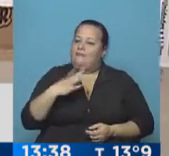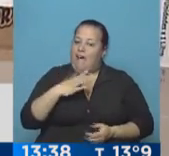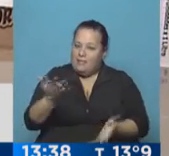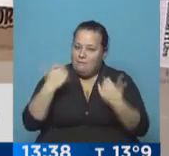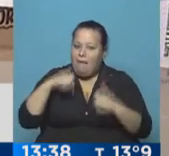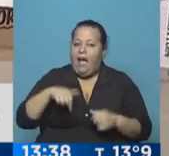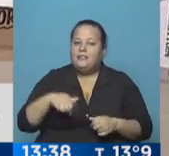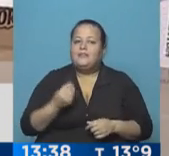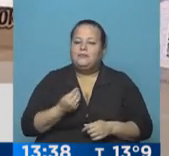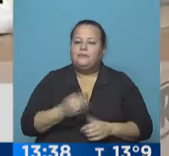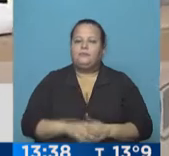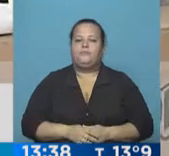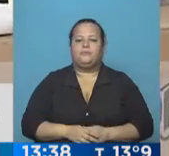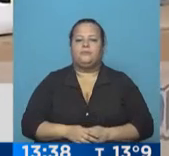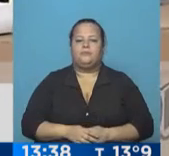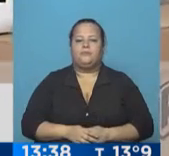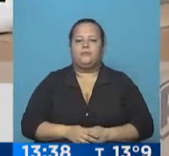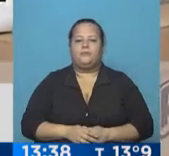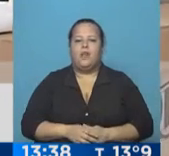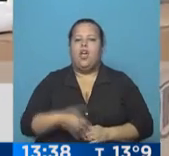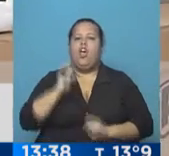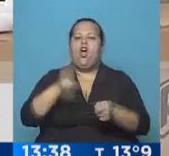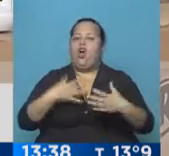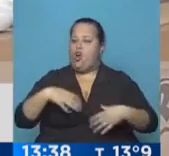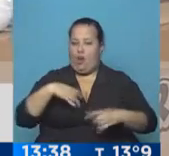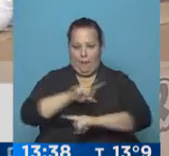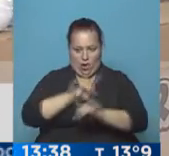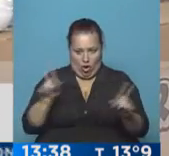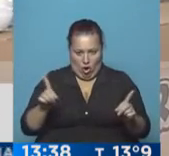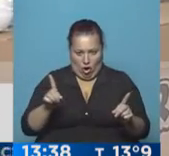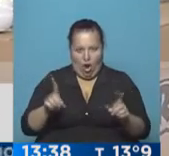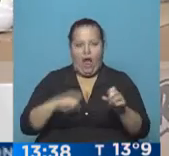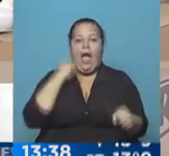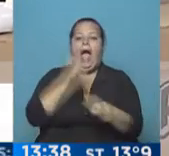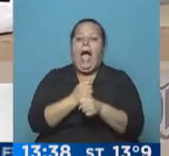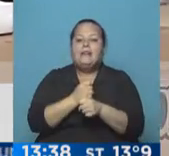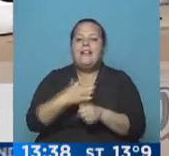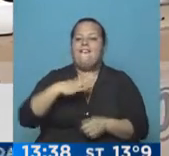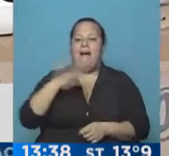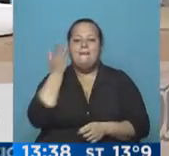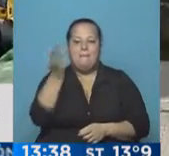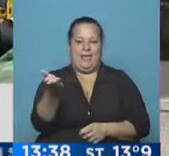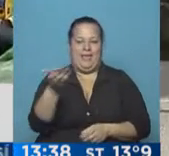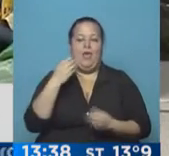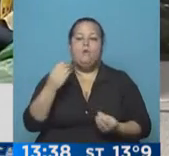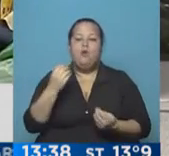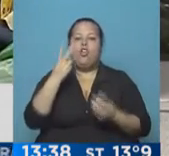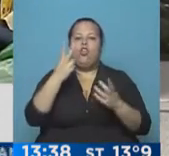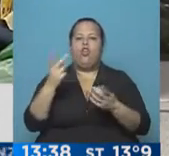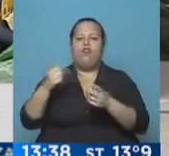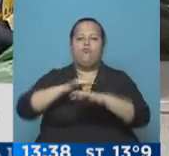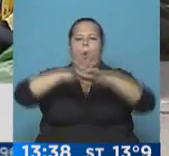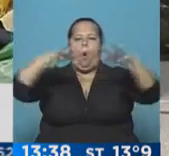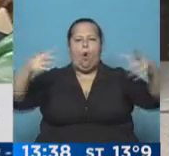en este momento es que no de una en ropa hasta que nosotros no pidamos porque hicimos dos compras muy